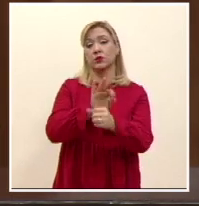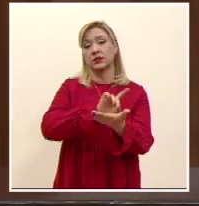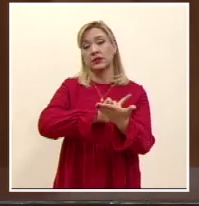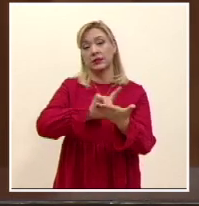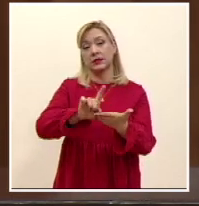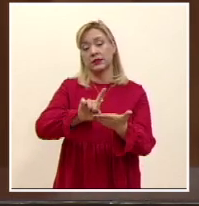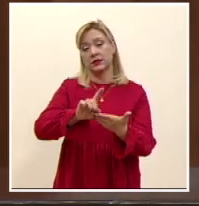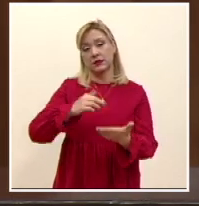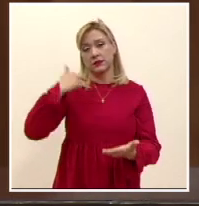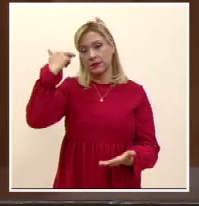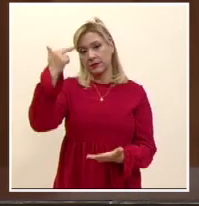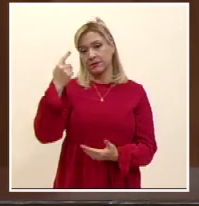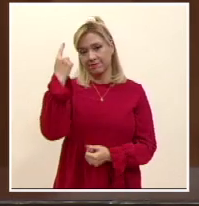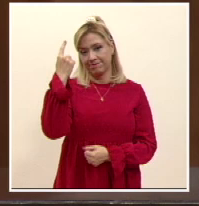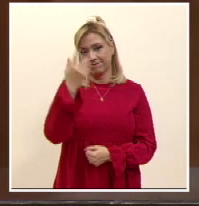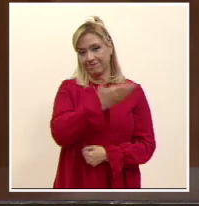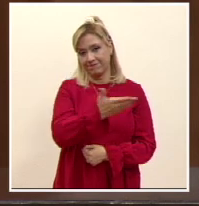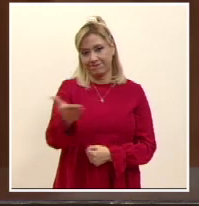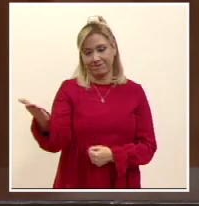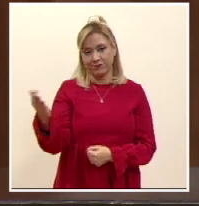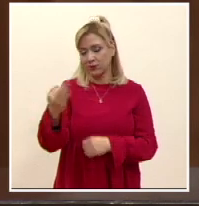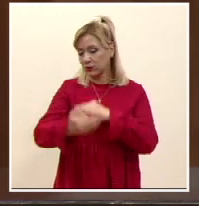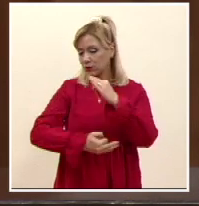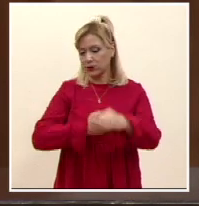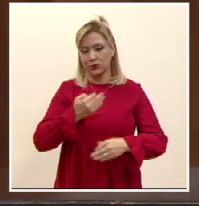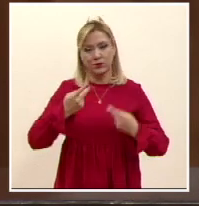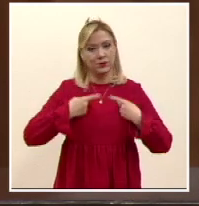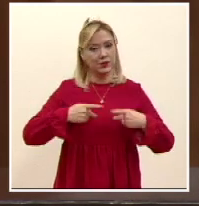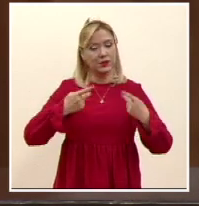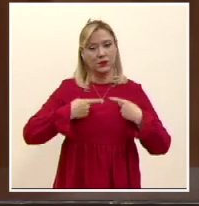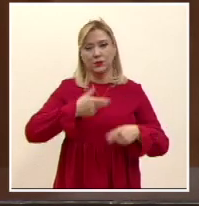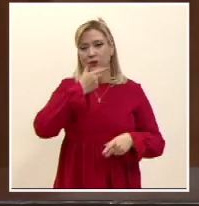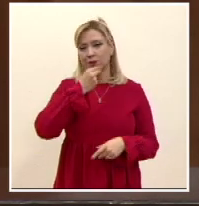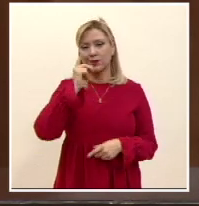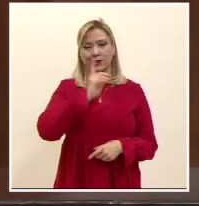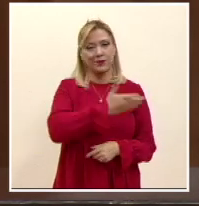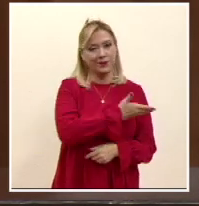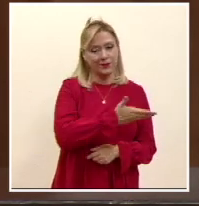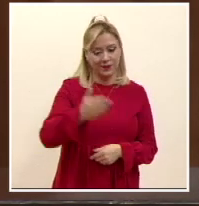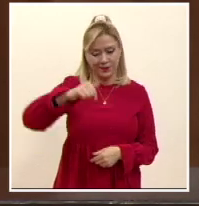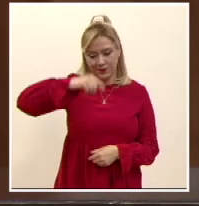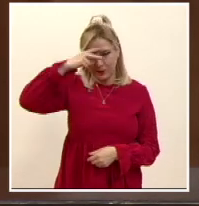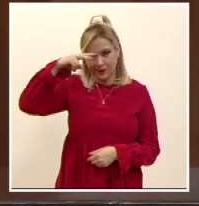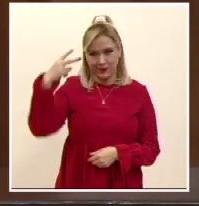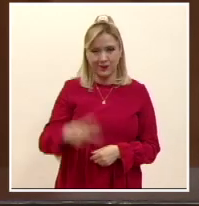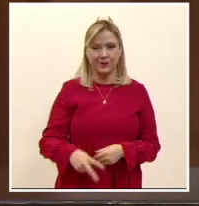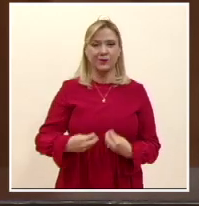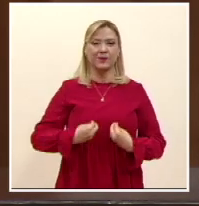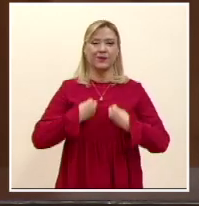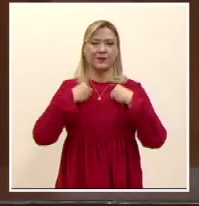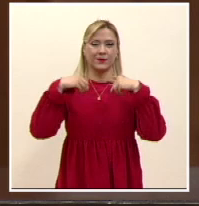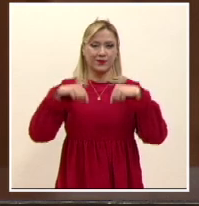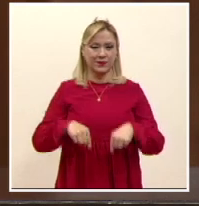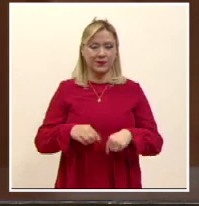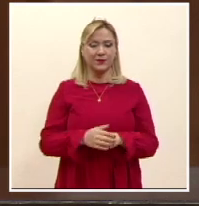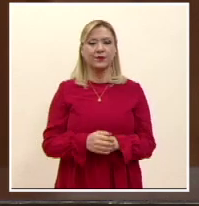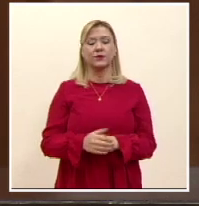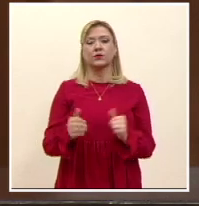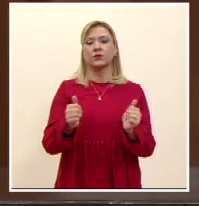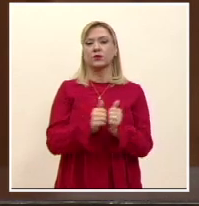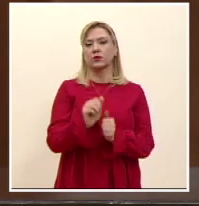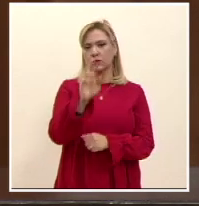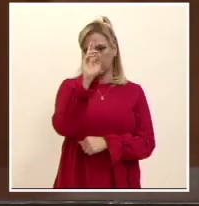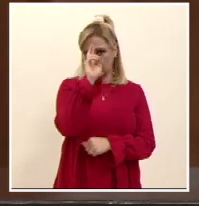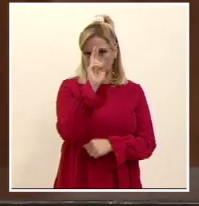derechos fundamentales de todas las ciudadanas y los ciudadanos de México, con respeto a